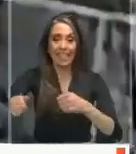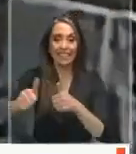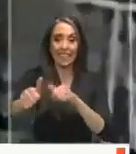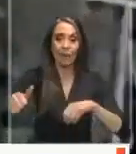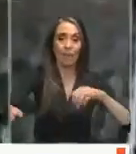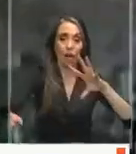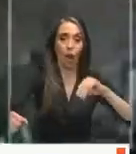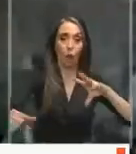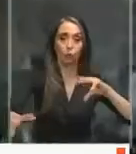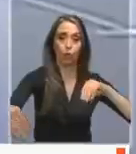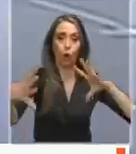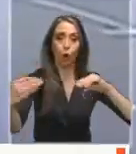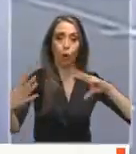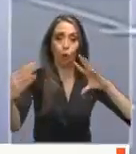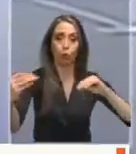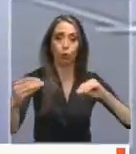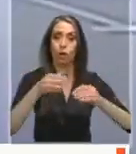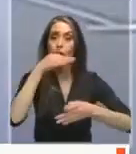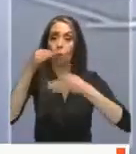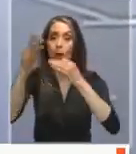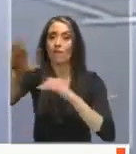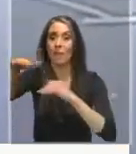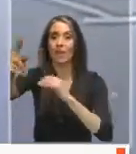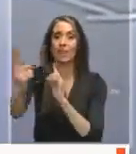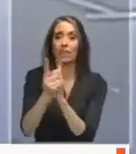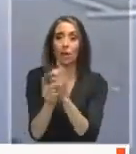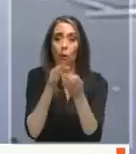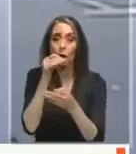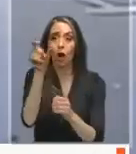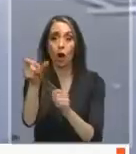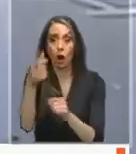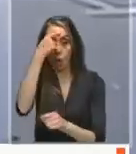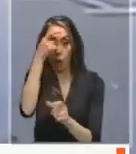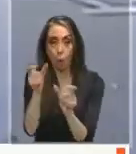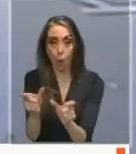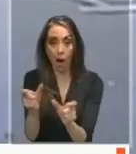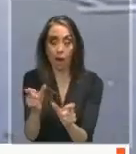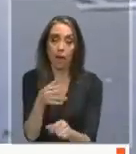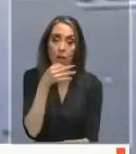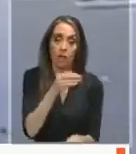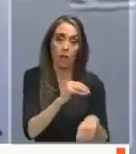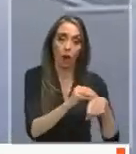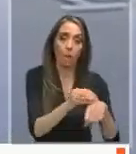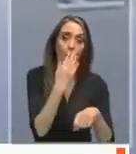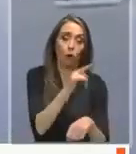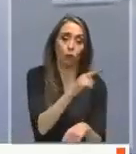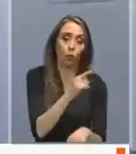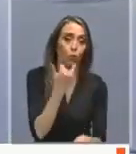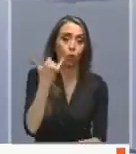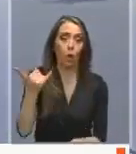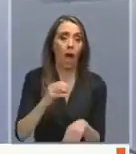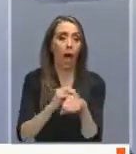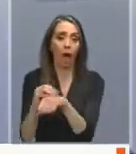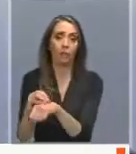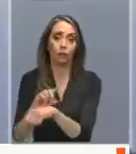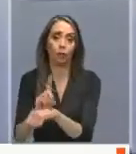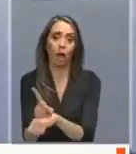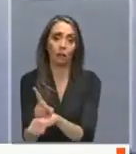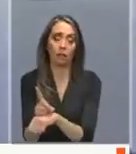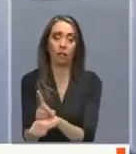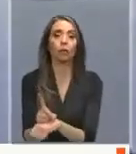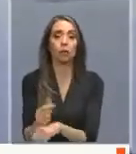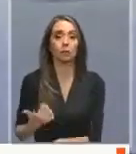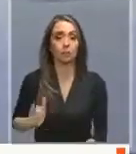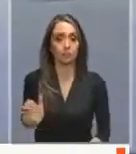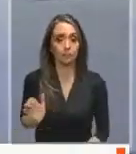cercano para contar lo que había visto. Esos otros guardias le recomendaron dar aviso de inmediato. La PDI